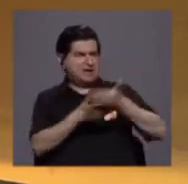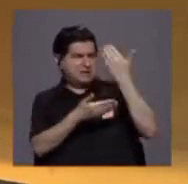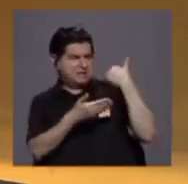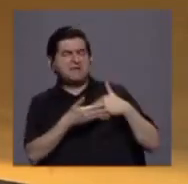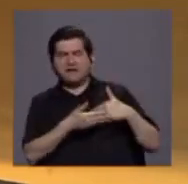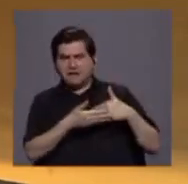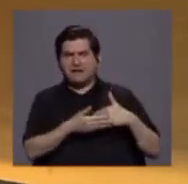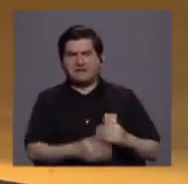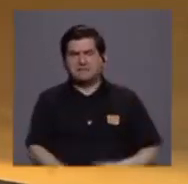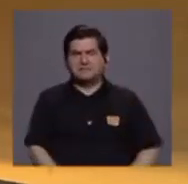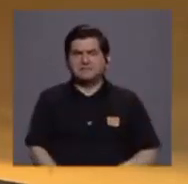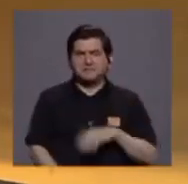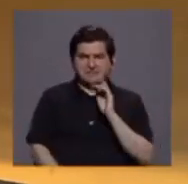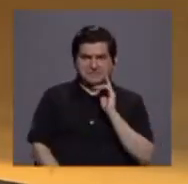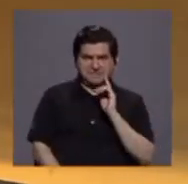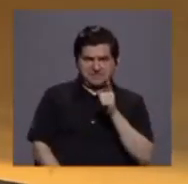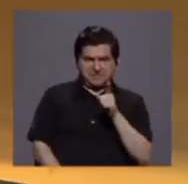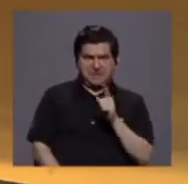de